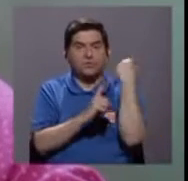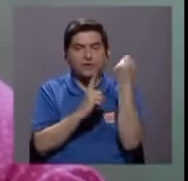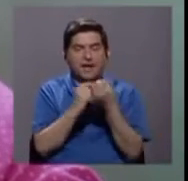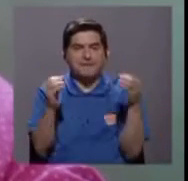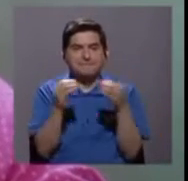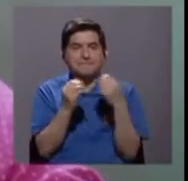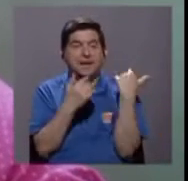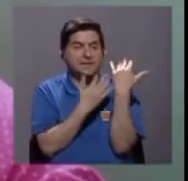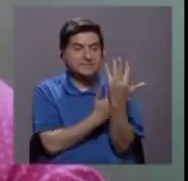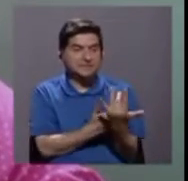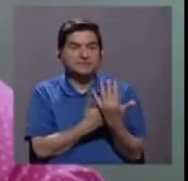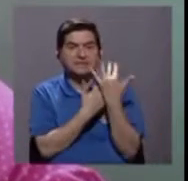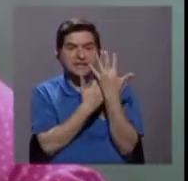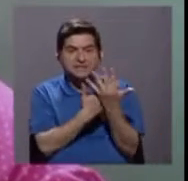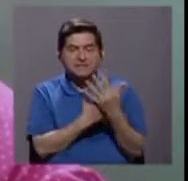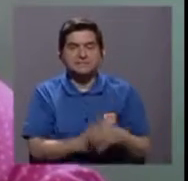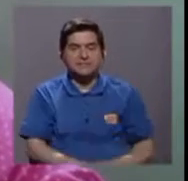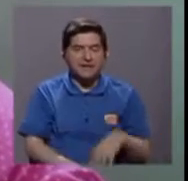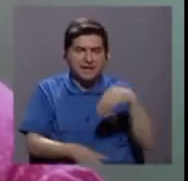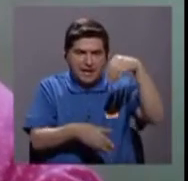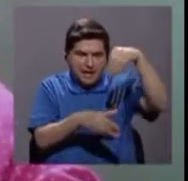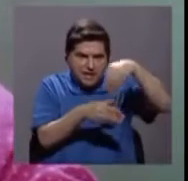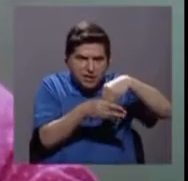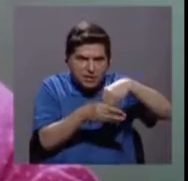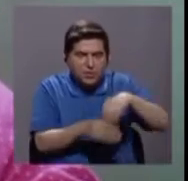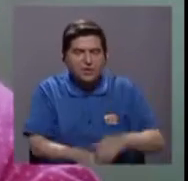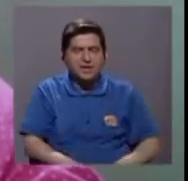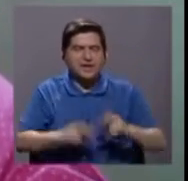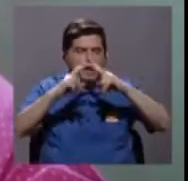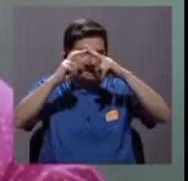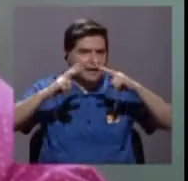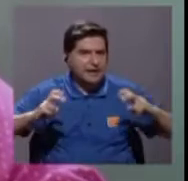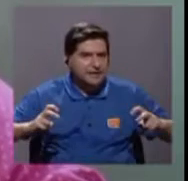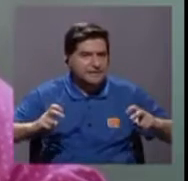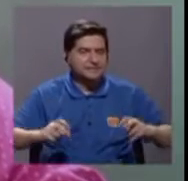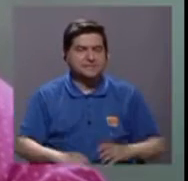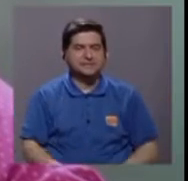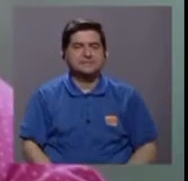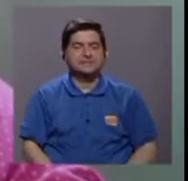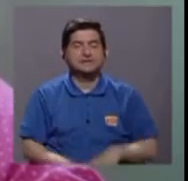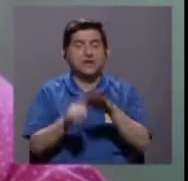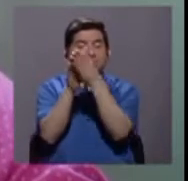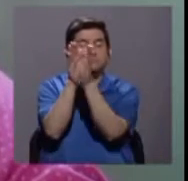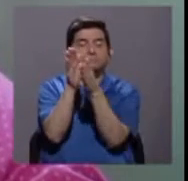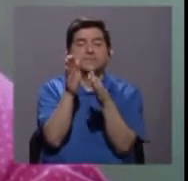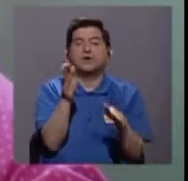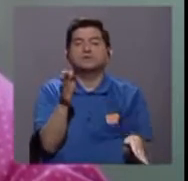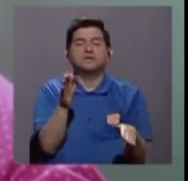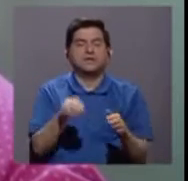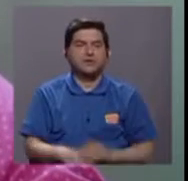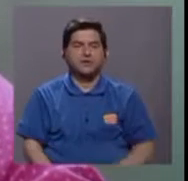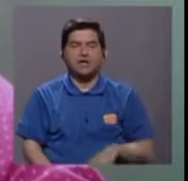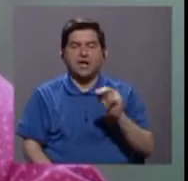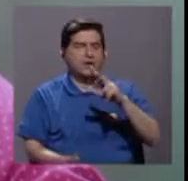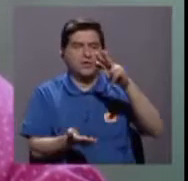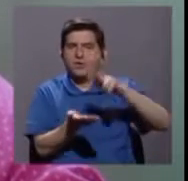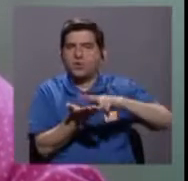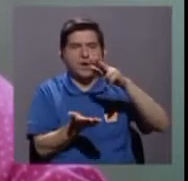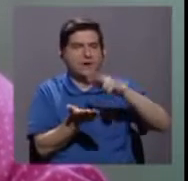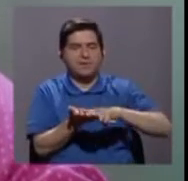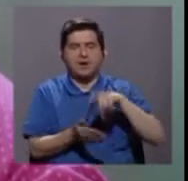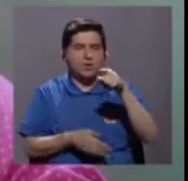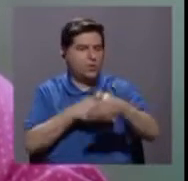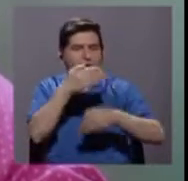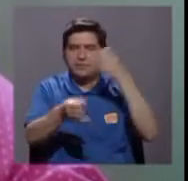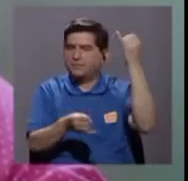más esperados de la memoria por el análisis que eso conlleva, la Contraloría no avaló esa